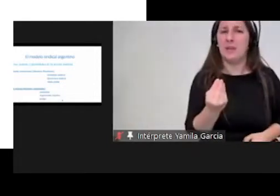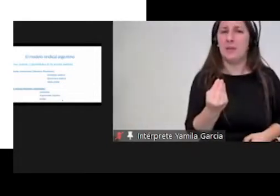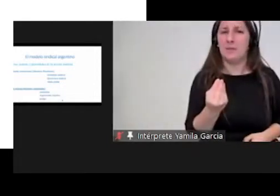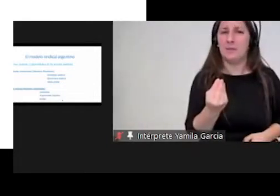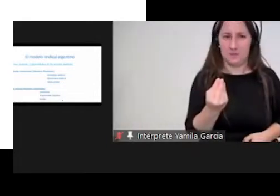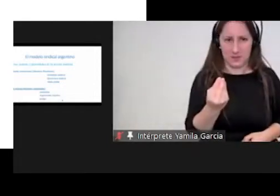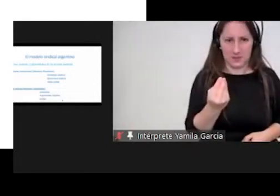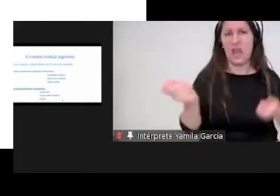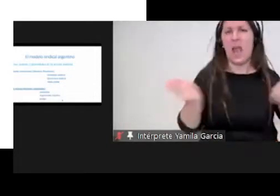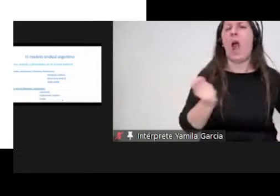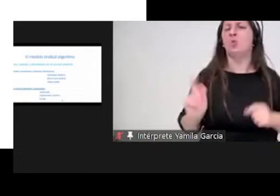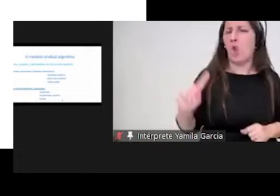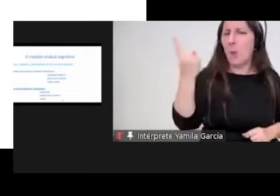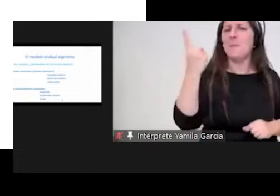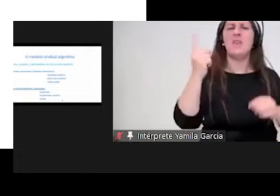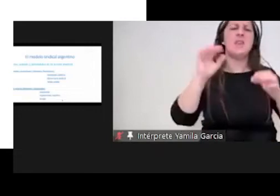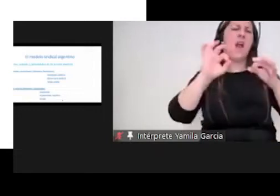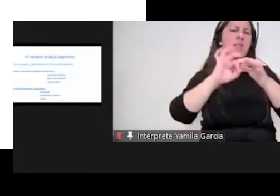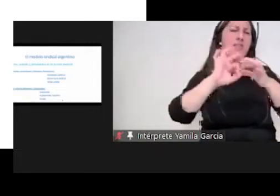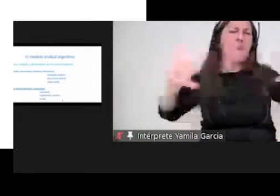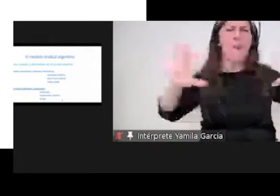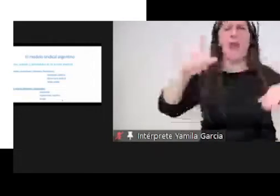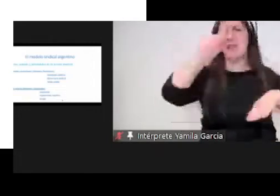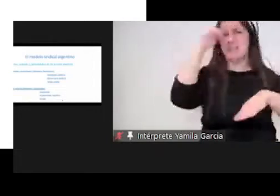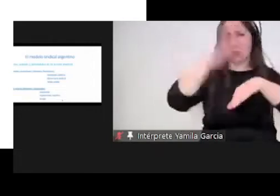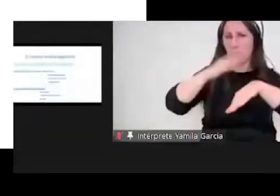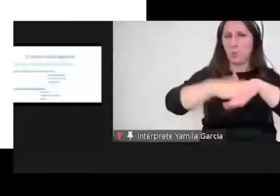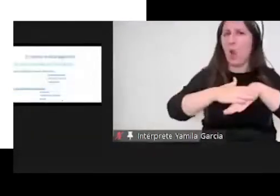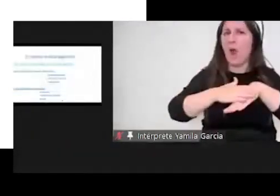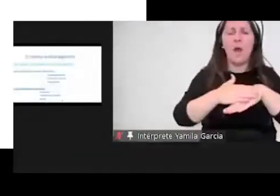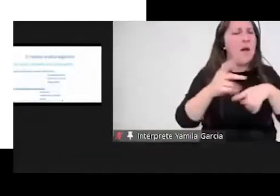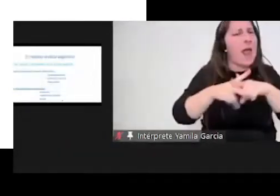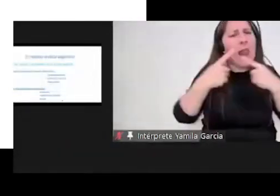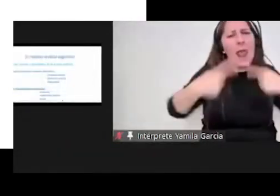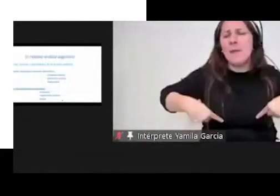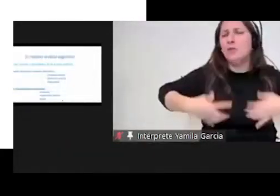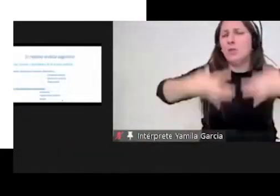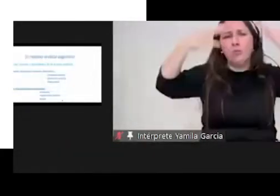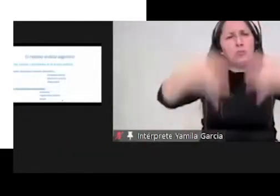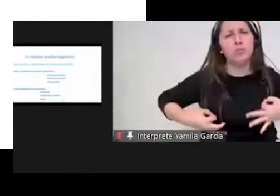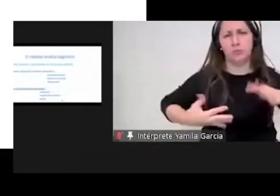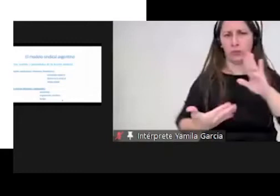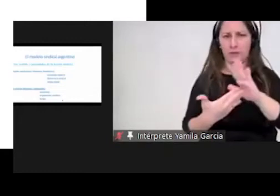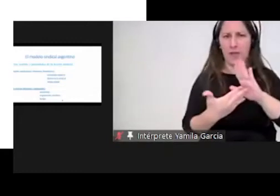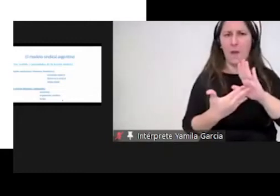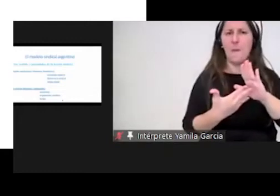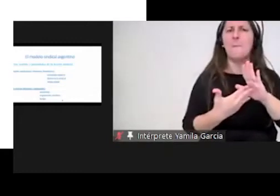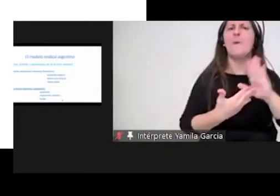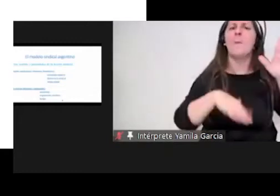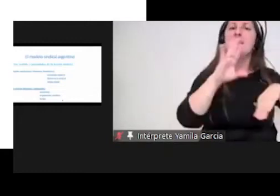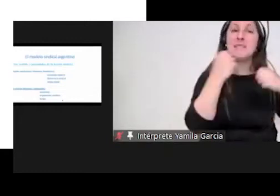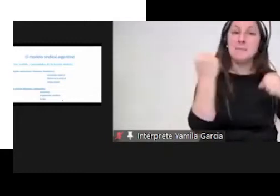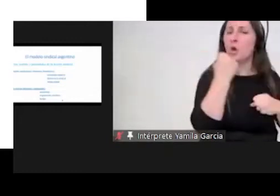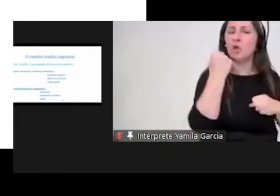La autonomía, la democracia y la tutela son elementos funcionales. Ahora, los elementos sustanciales son los de la acción